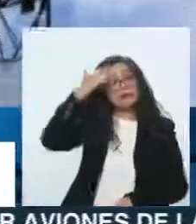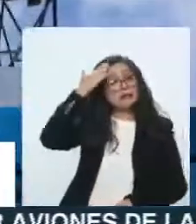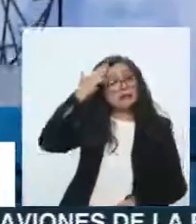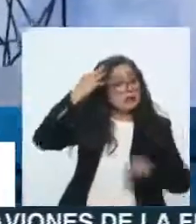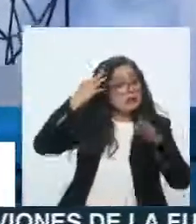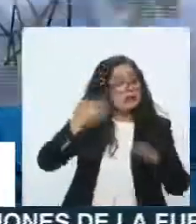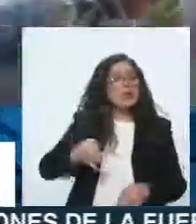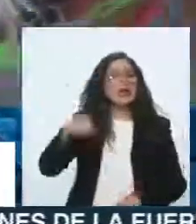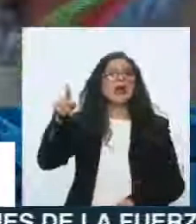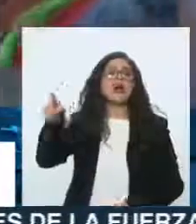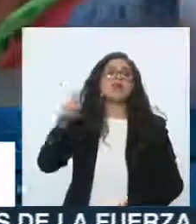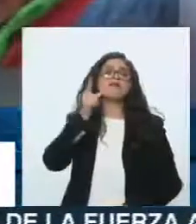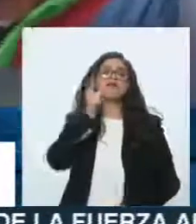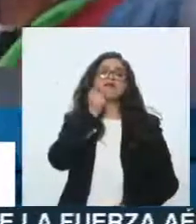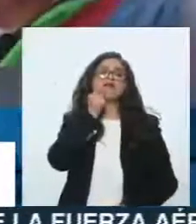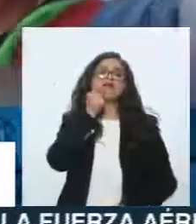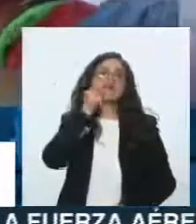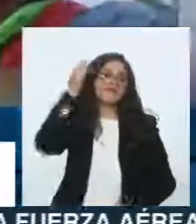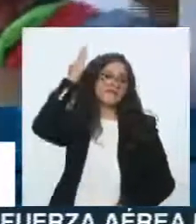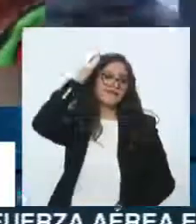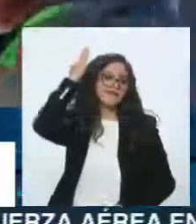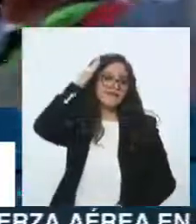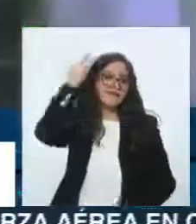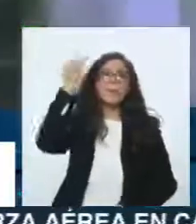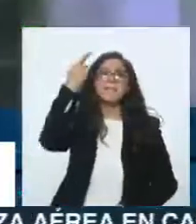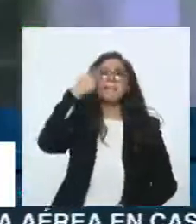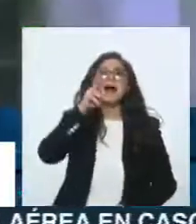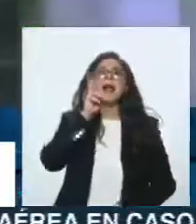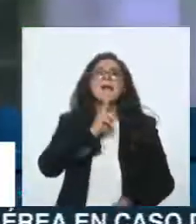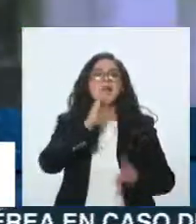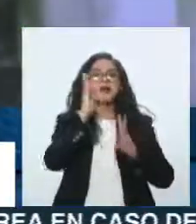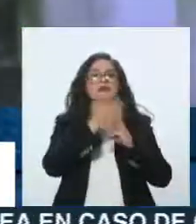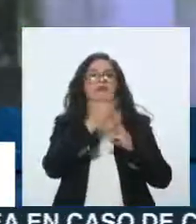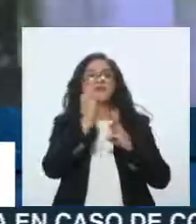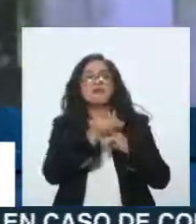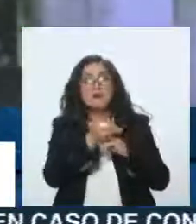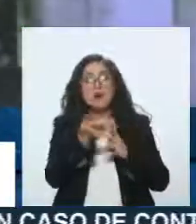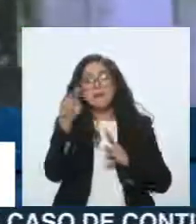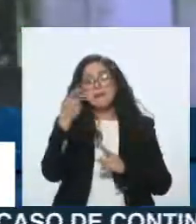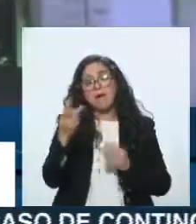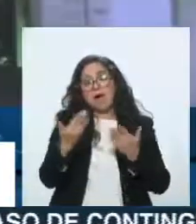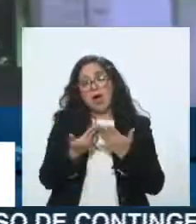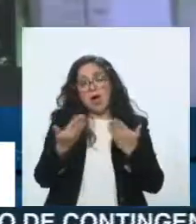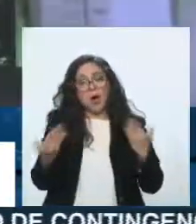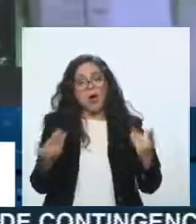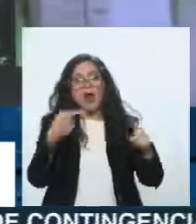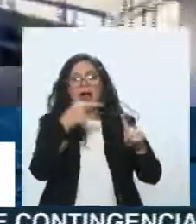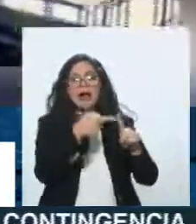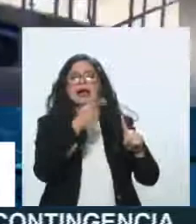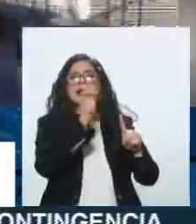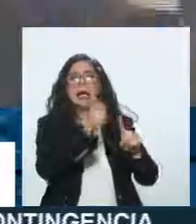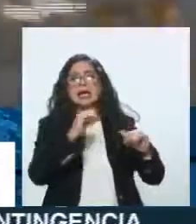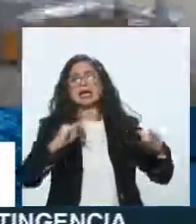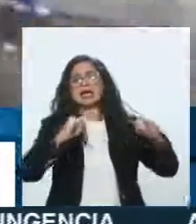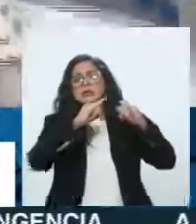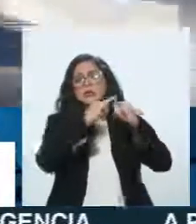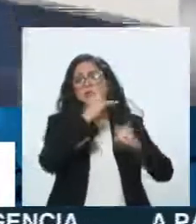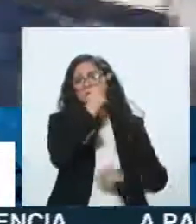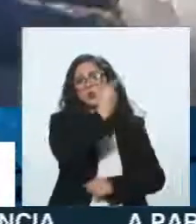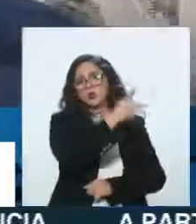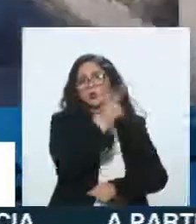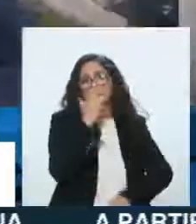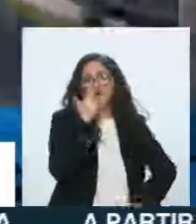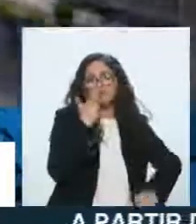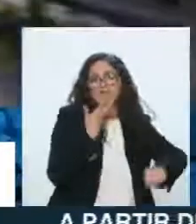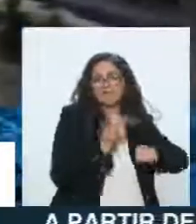dirimir controversias entre poderes, en este caso en particular con un órgano autónomo, y pues a ver qué es lo que decide,